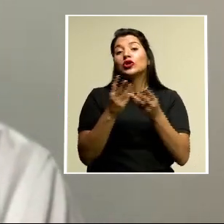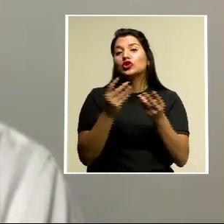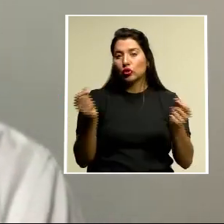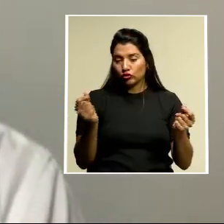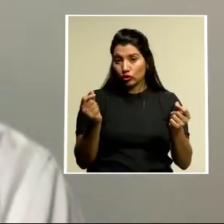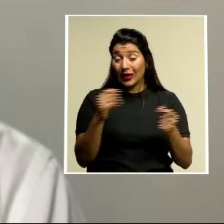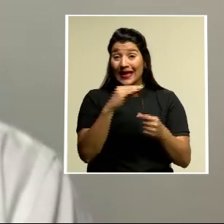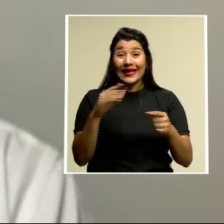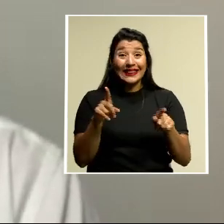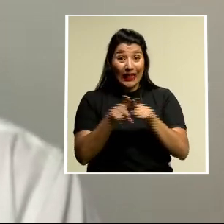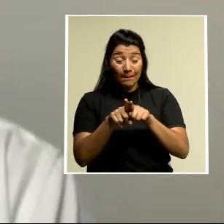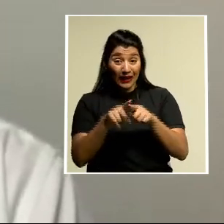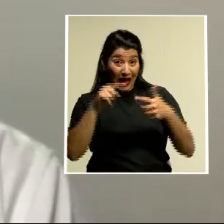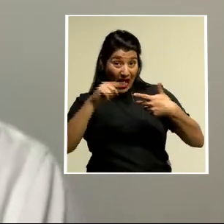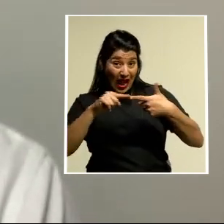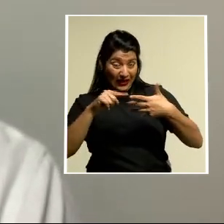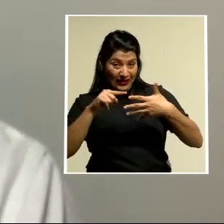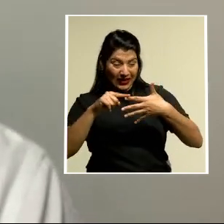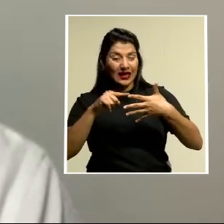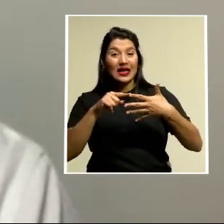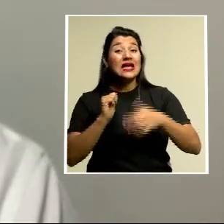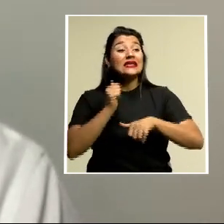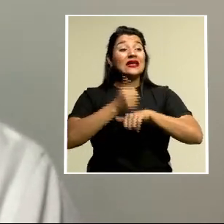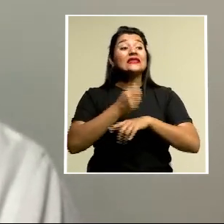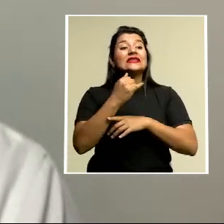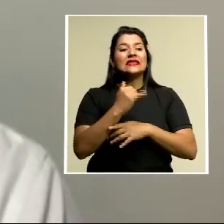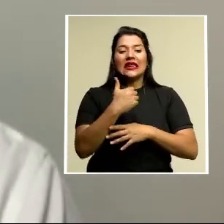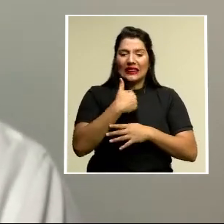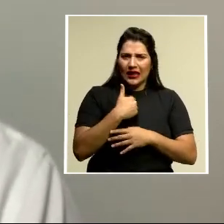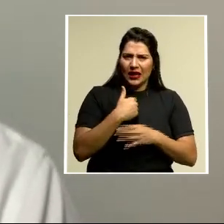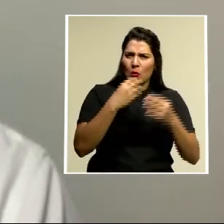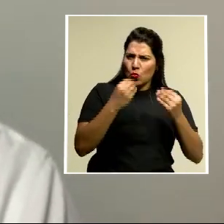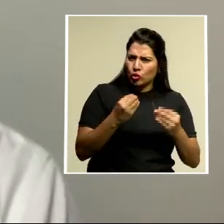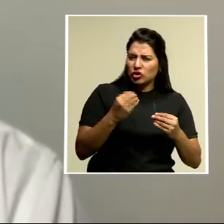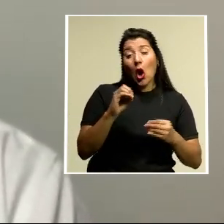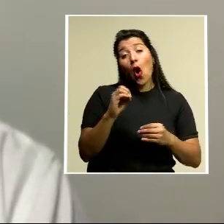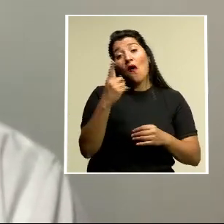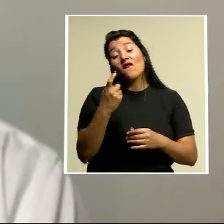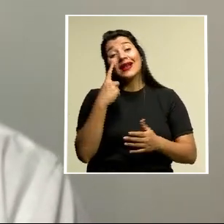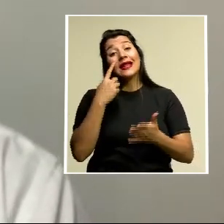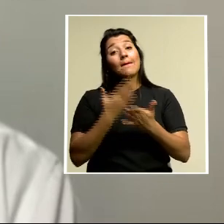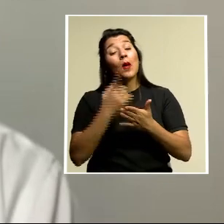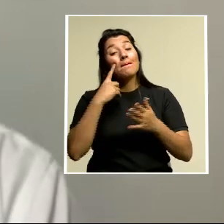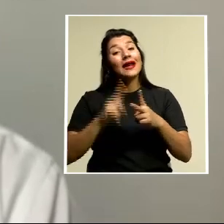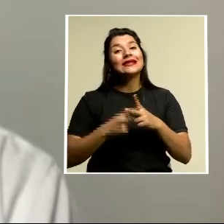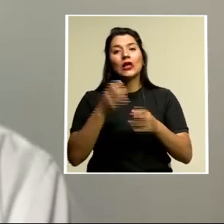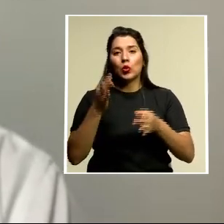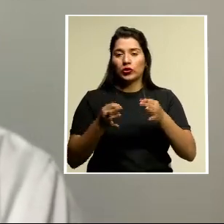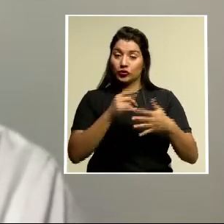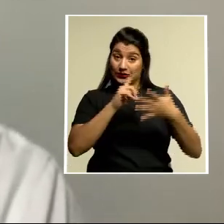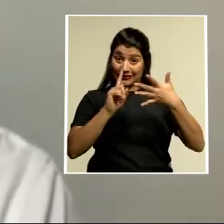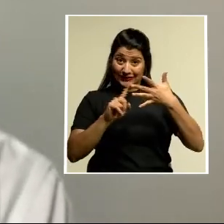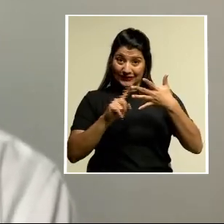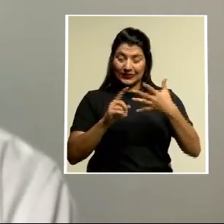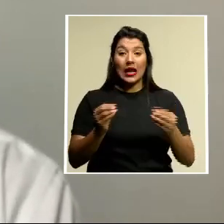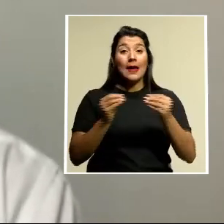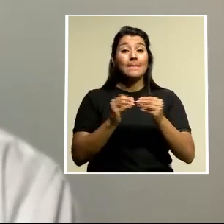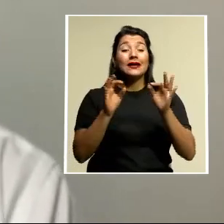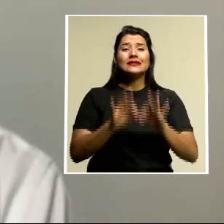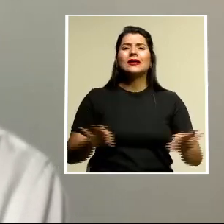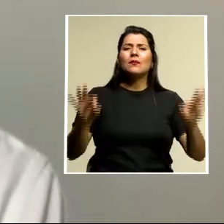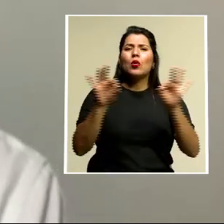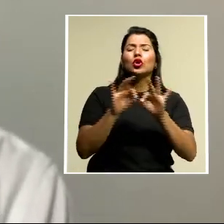lo que cuestionan algunos abogados. También nos indican que la etapa intermedia es la etapa en la que se dura más y que por eso los